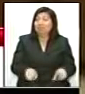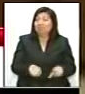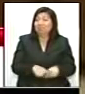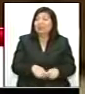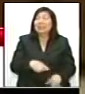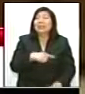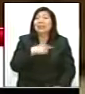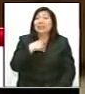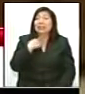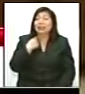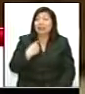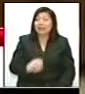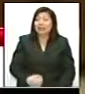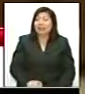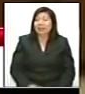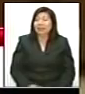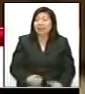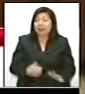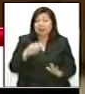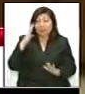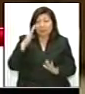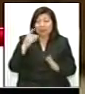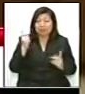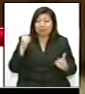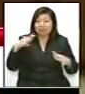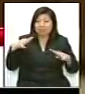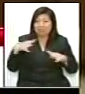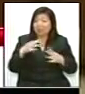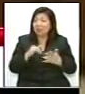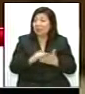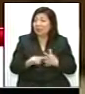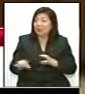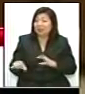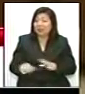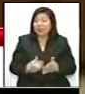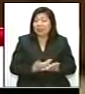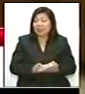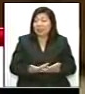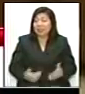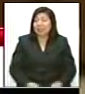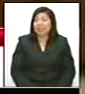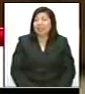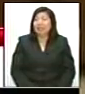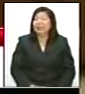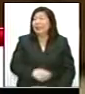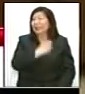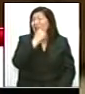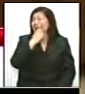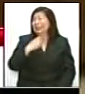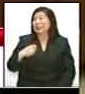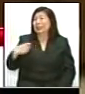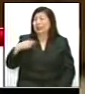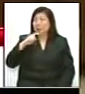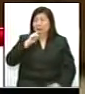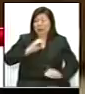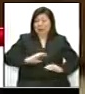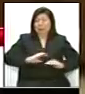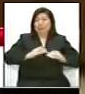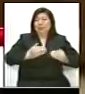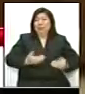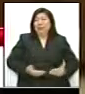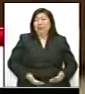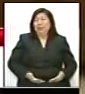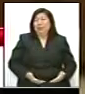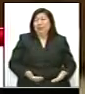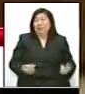cuello. 5 o 6 policías al frente y nadie hizo nada. La descuartizó la mujer embarazada.